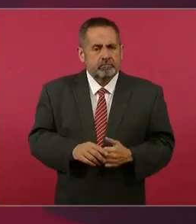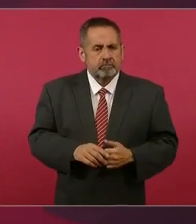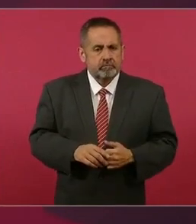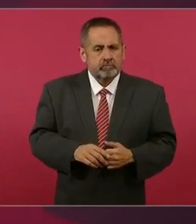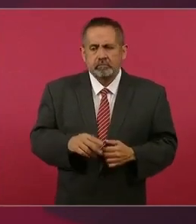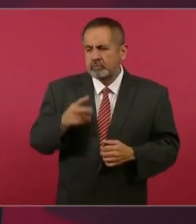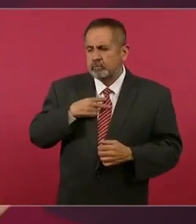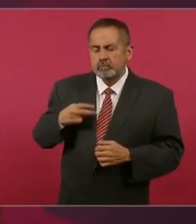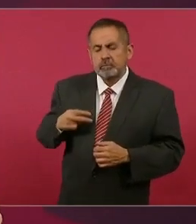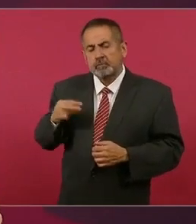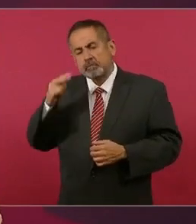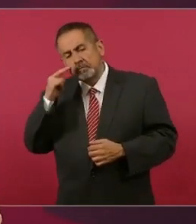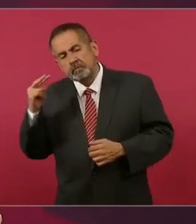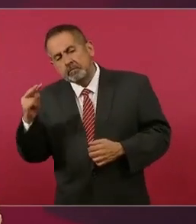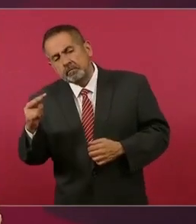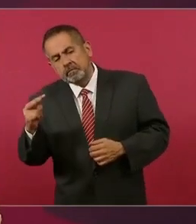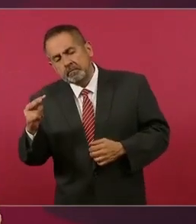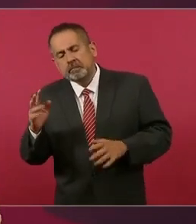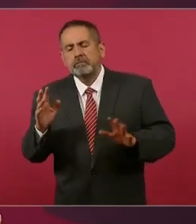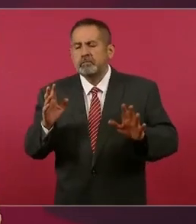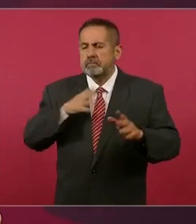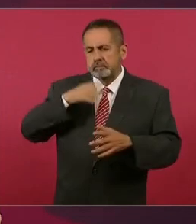cómo vemos nosotros las cosas.